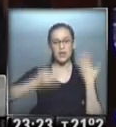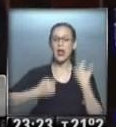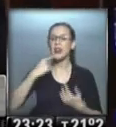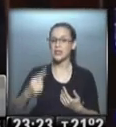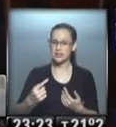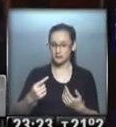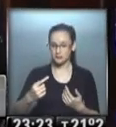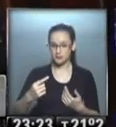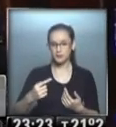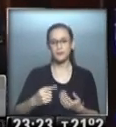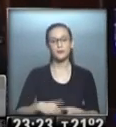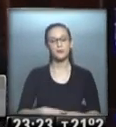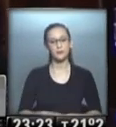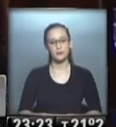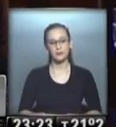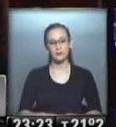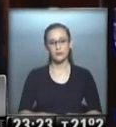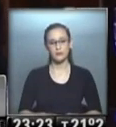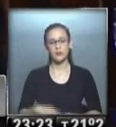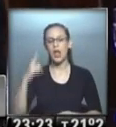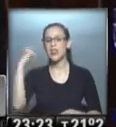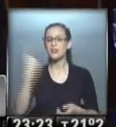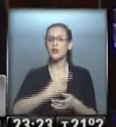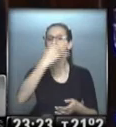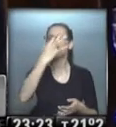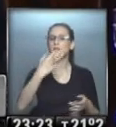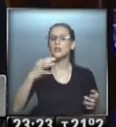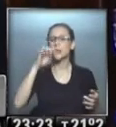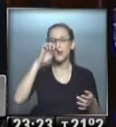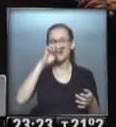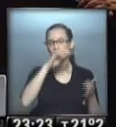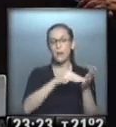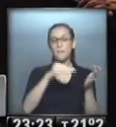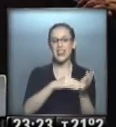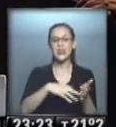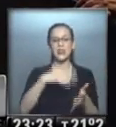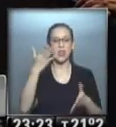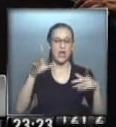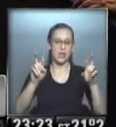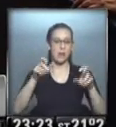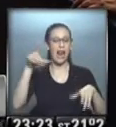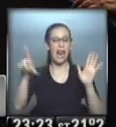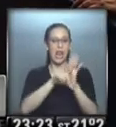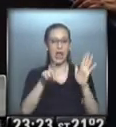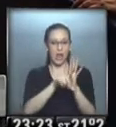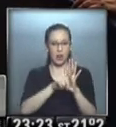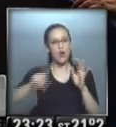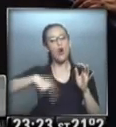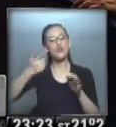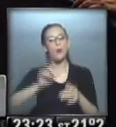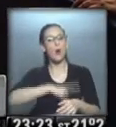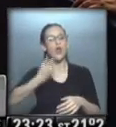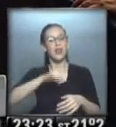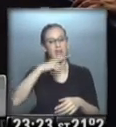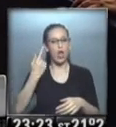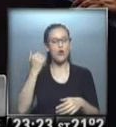decisiones se ajustan estrictamente a los procedimientos legales y que las reuniones de su presidente con otros poderes del Estado son parte de la actividad